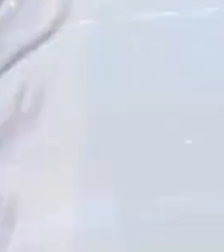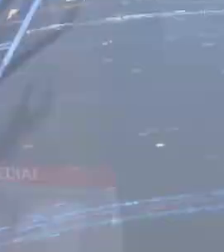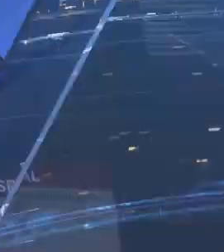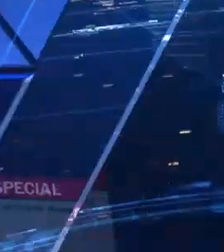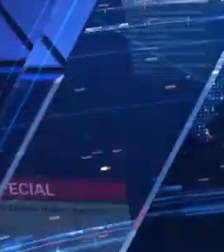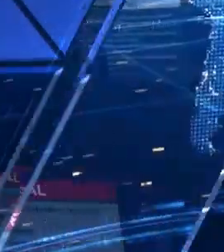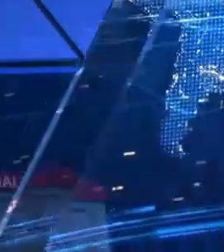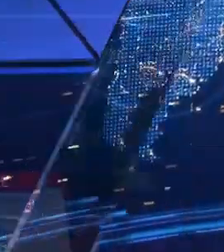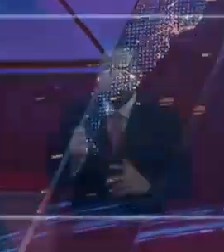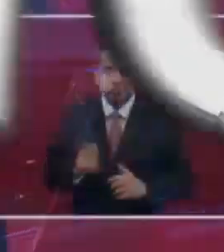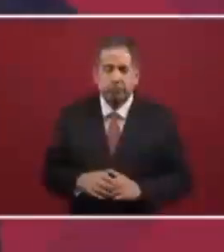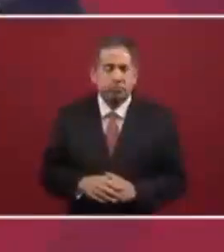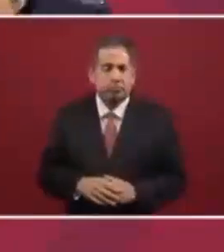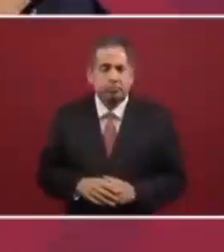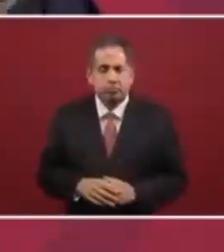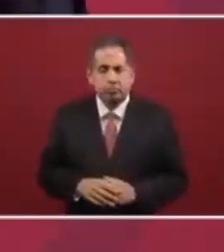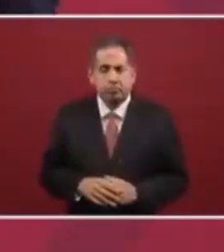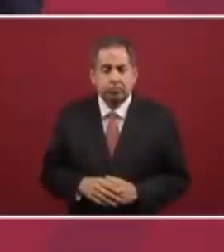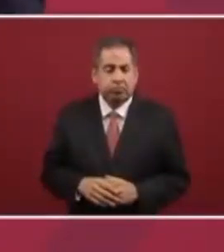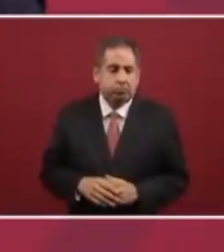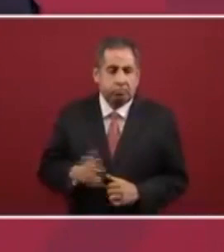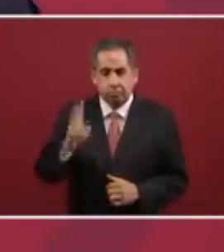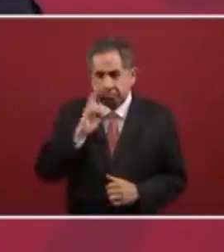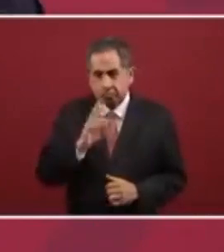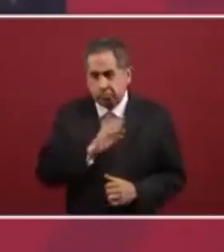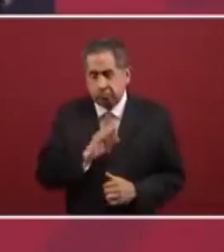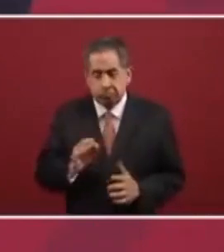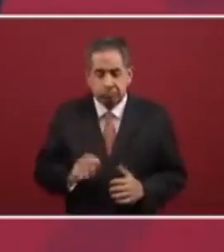alguna si podrías